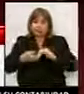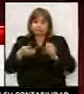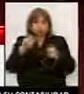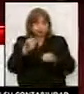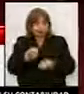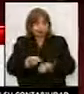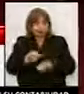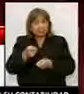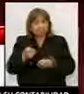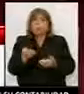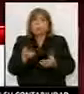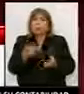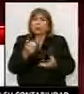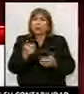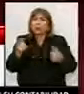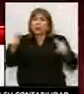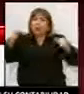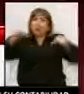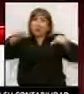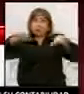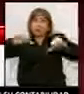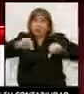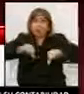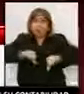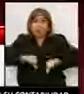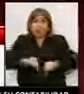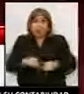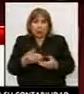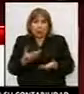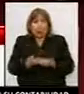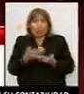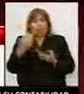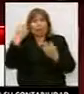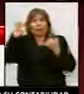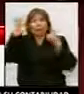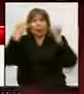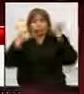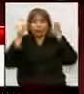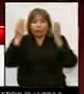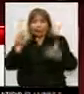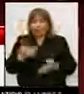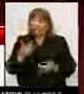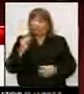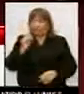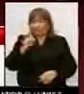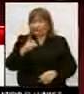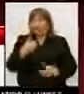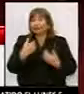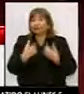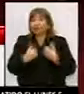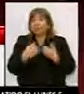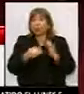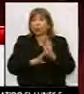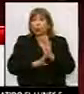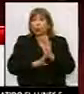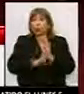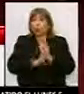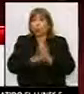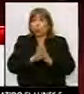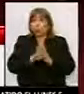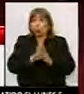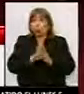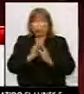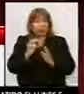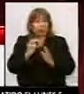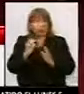agrarias, la mayoría de las cuales han fracasado, porque han sido estrictamente aventuras. Pero sí tenemos, por ejemplo, algunos que han crecido. No han